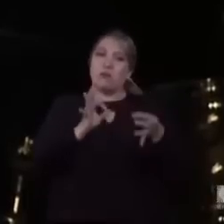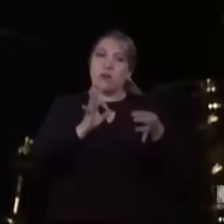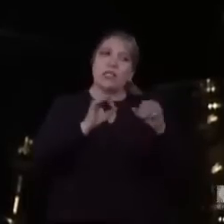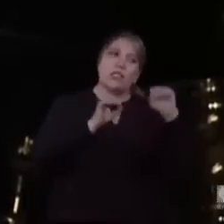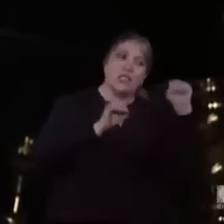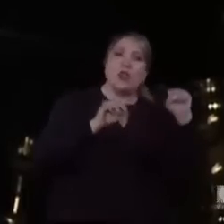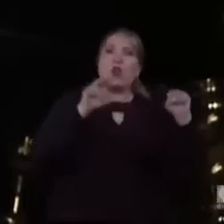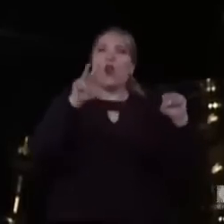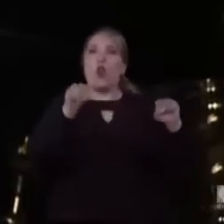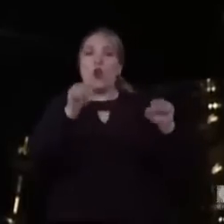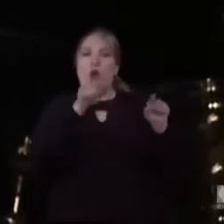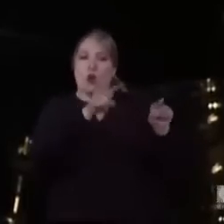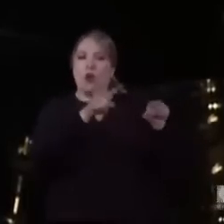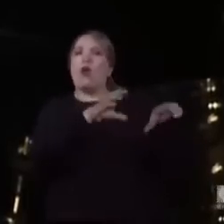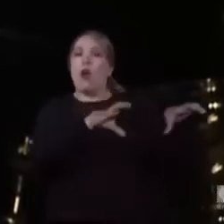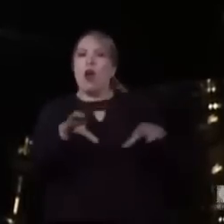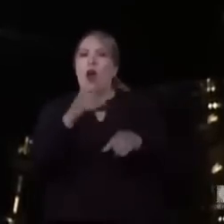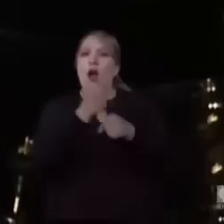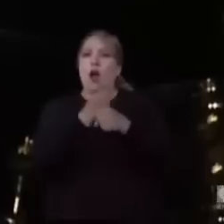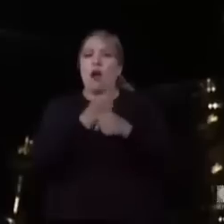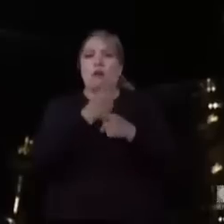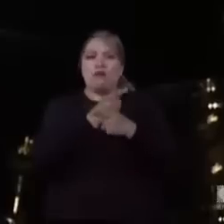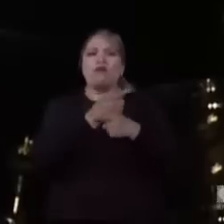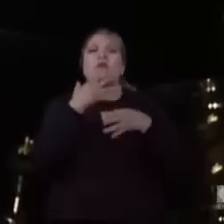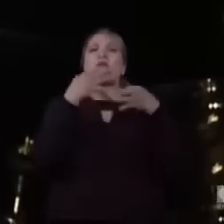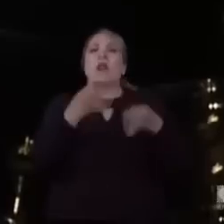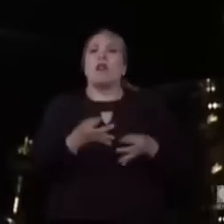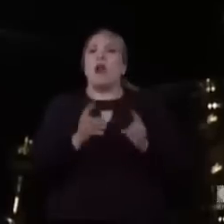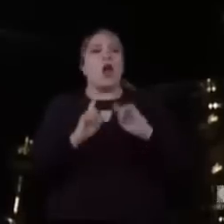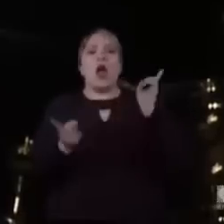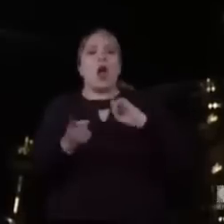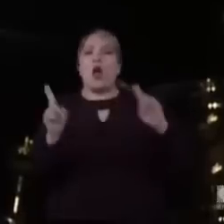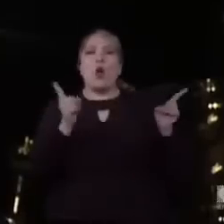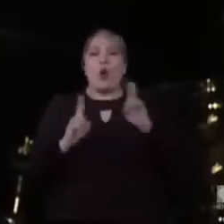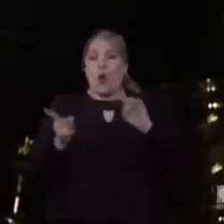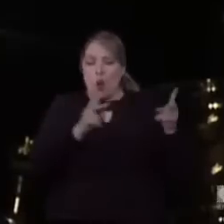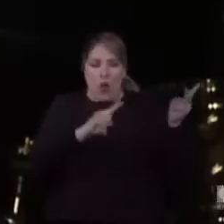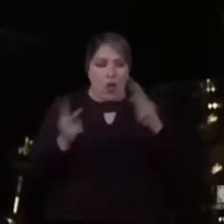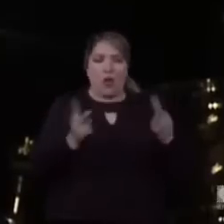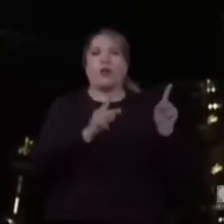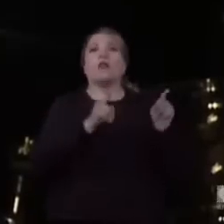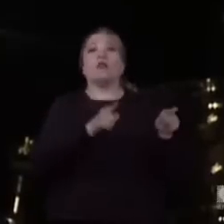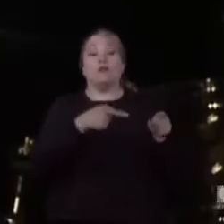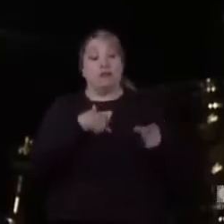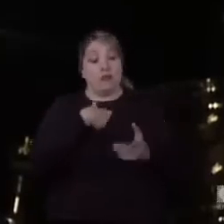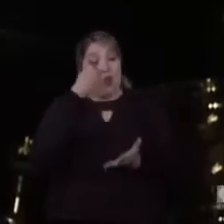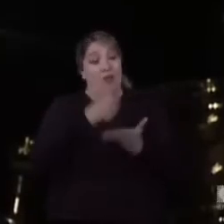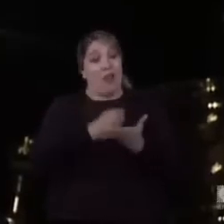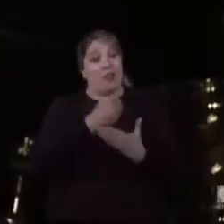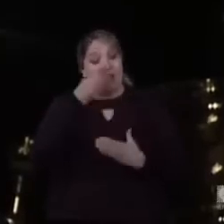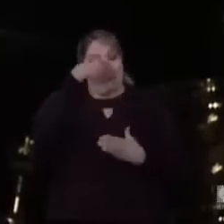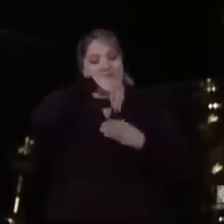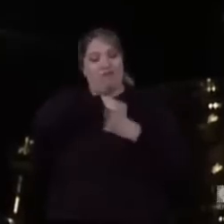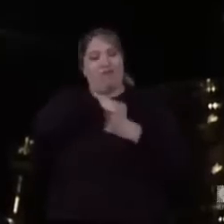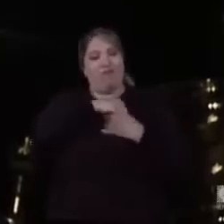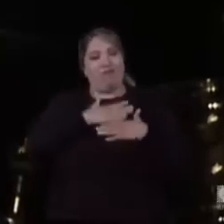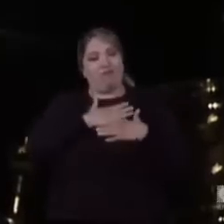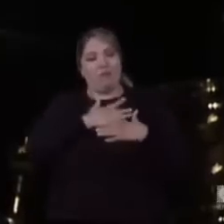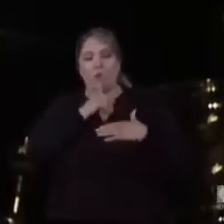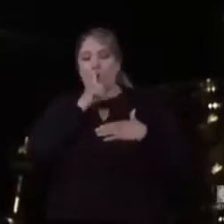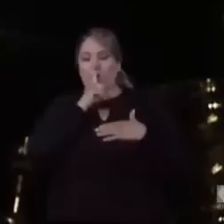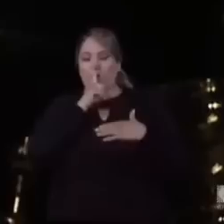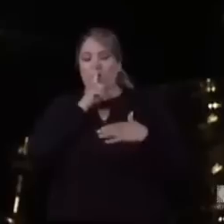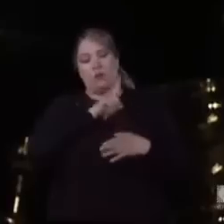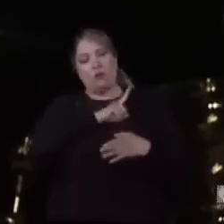o negar que un determinado acontecimiento es así y no de otra manera, y la obligación moral de no